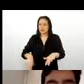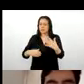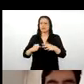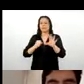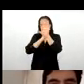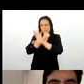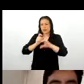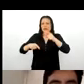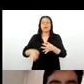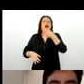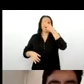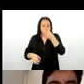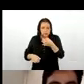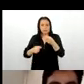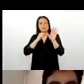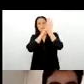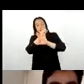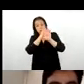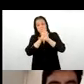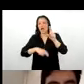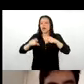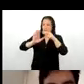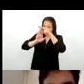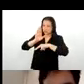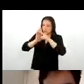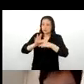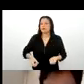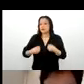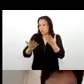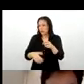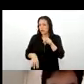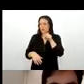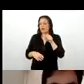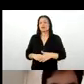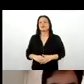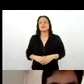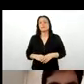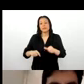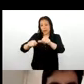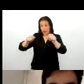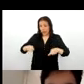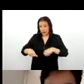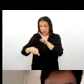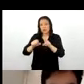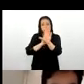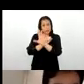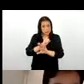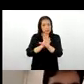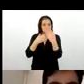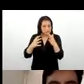hay algún estornudo. Hay algunas pautas, protocolos que hemos establecido en estas áreas naturales protegidas que